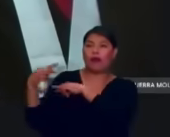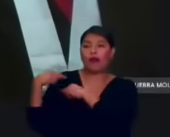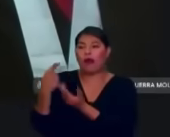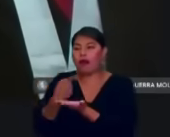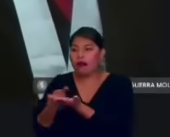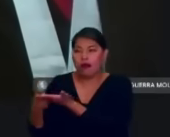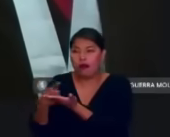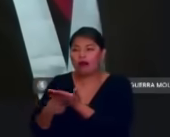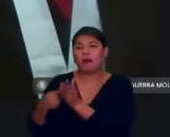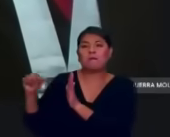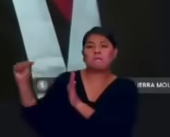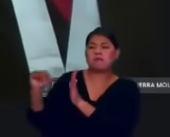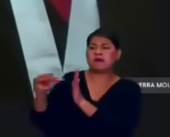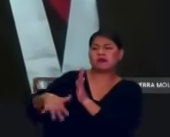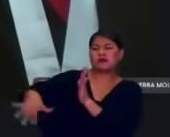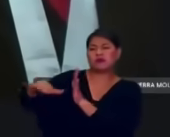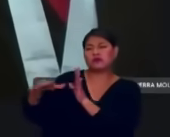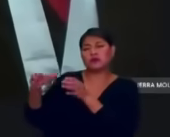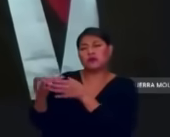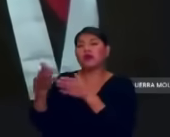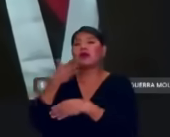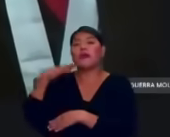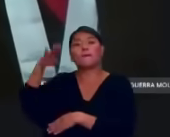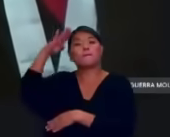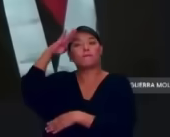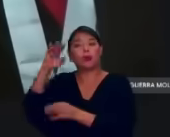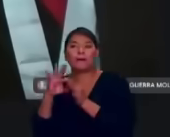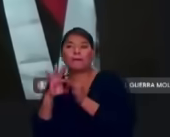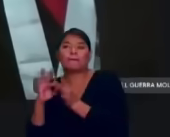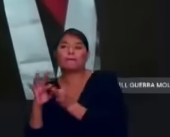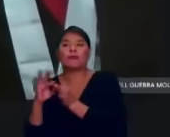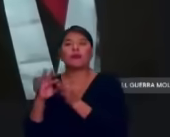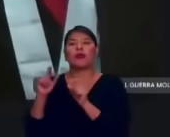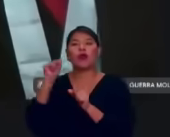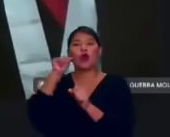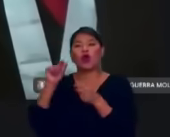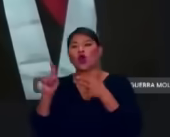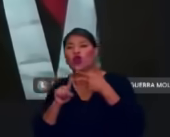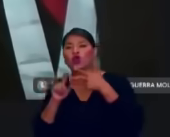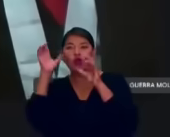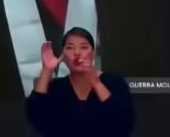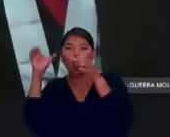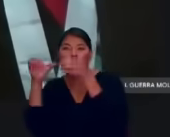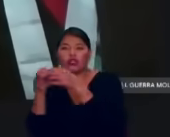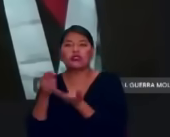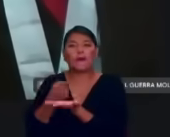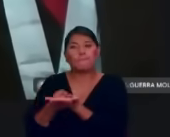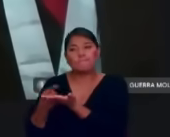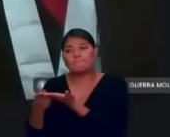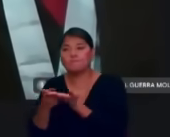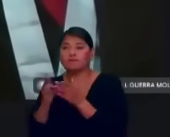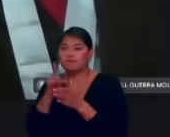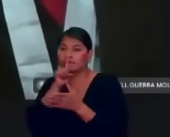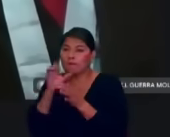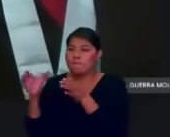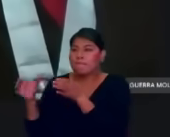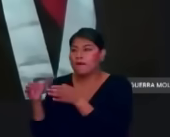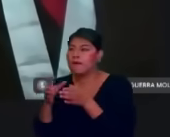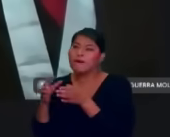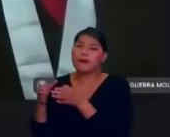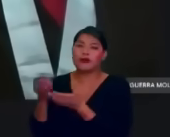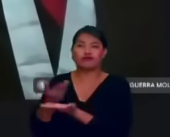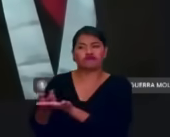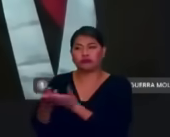mandos de la policía y con cierto grupo de congresistas Por qué para acabar con mi gobierno y con mi gestión